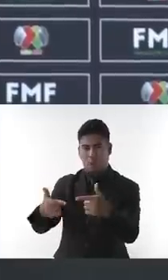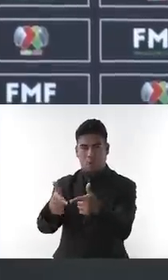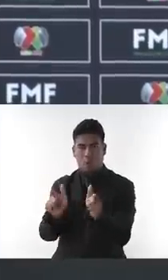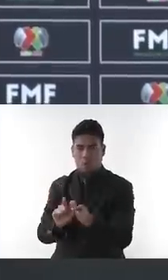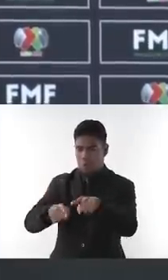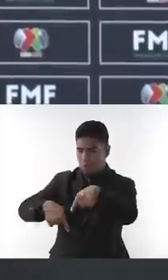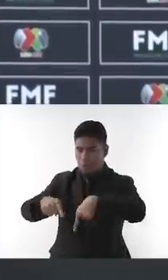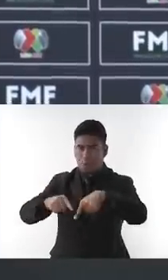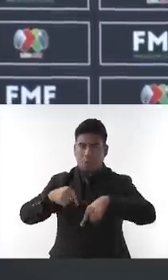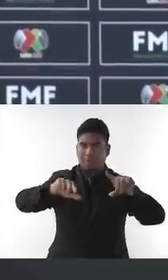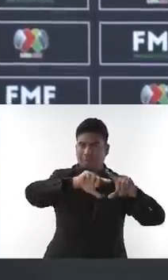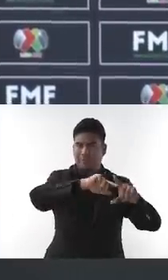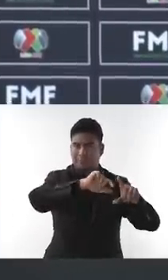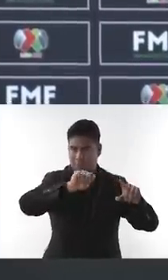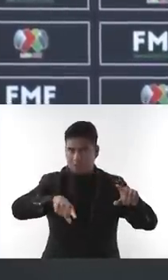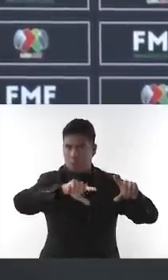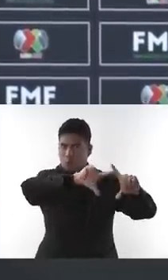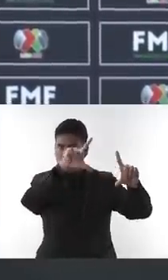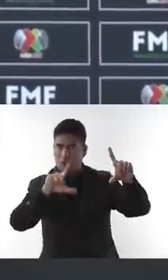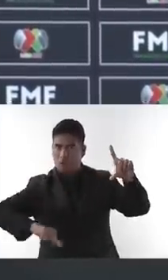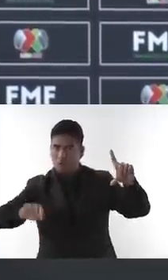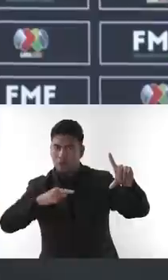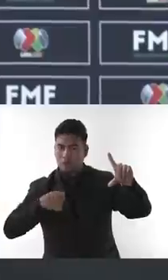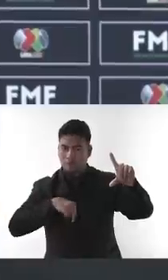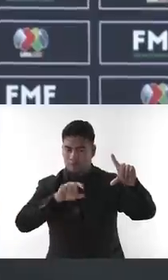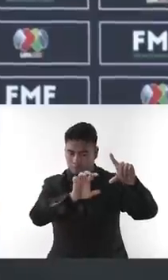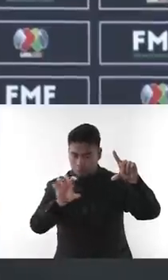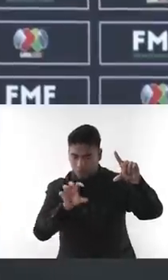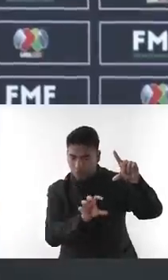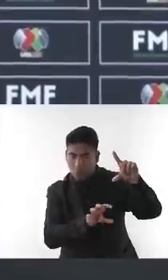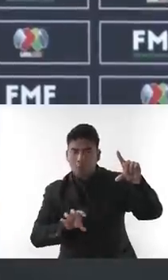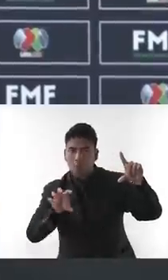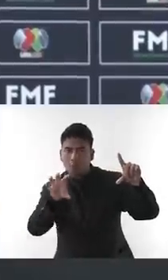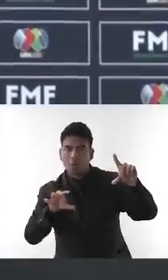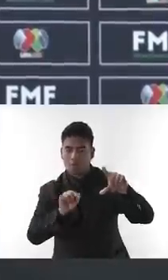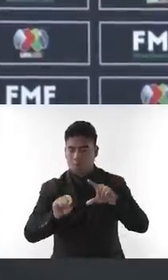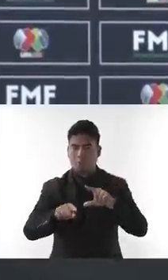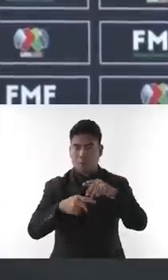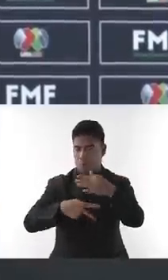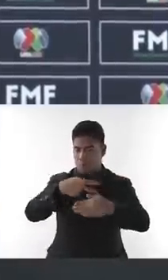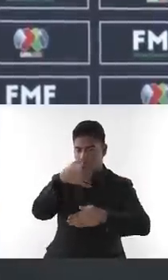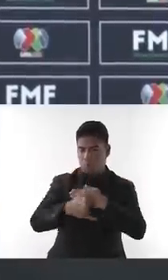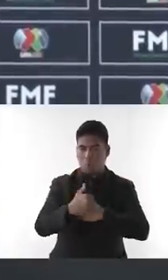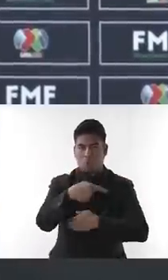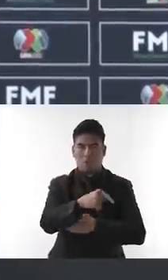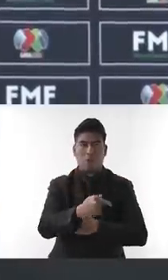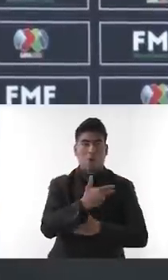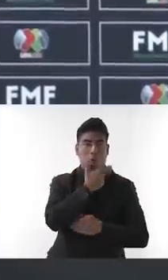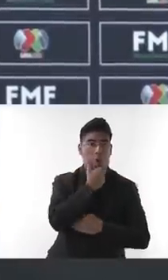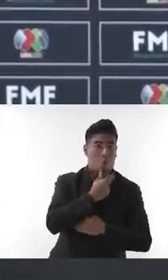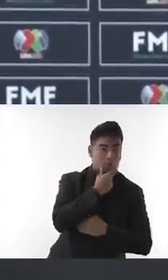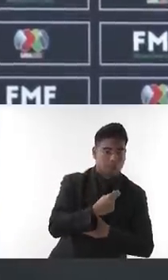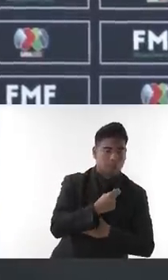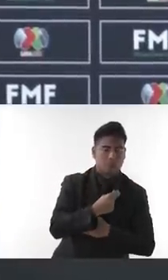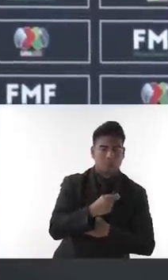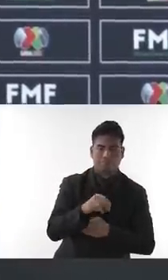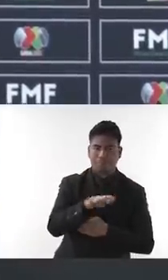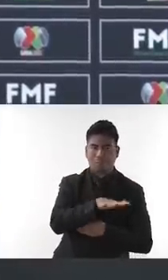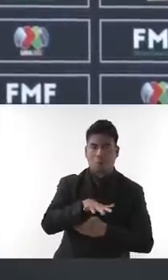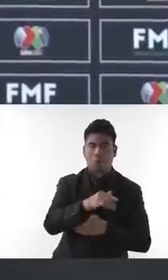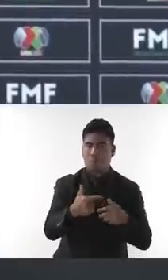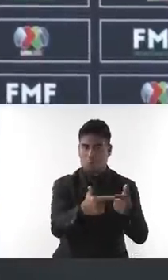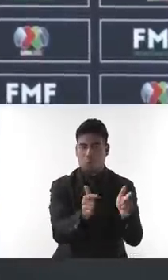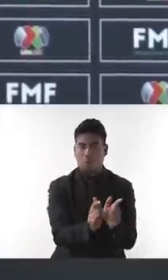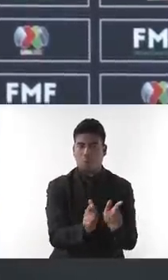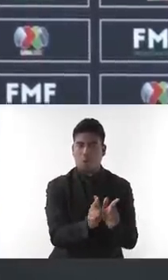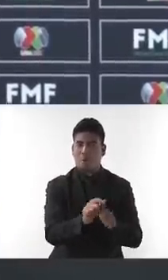Selecciones Nacionales, la división de los proyectos femenil del varonil y los nombramientos